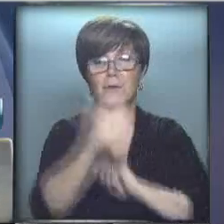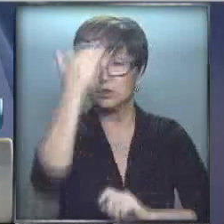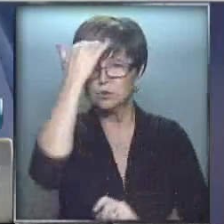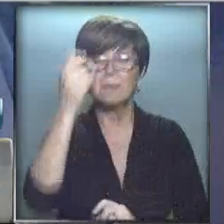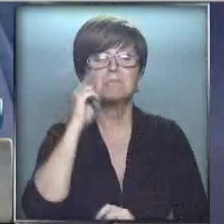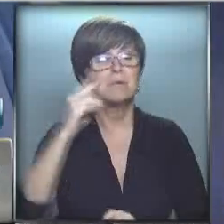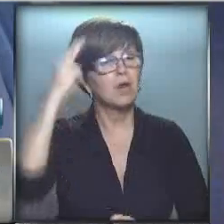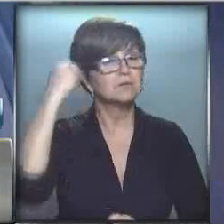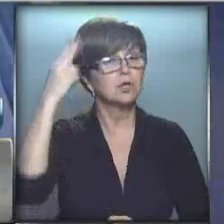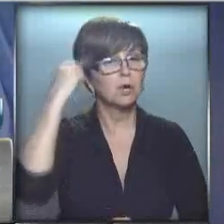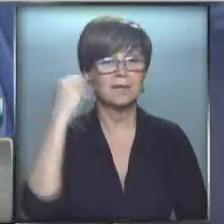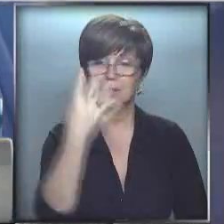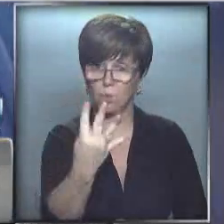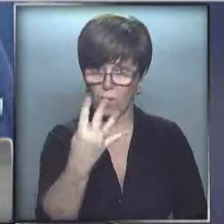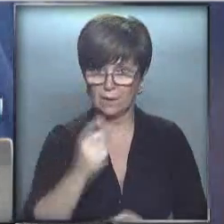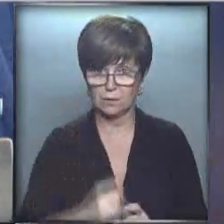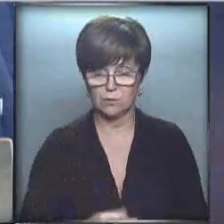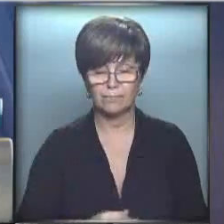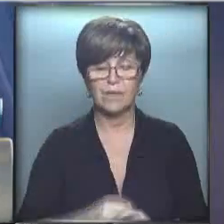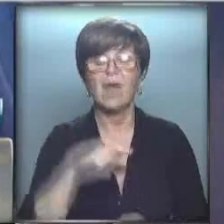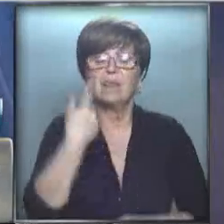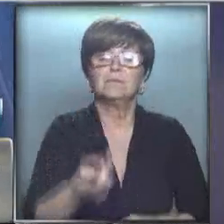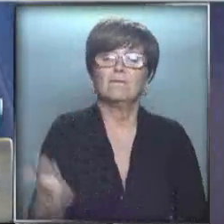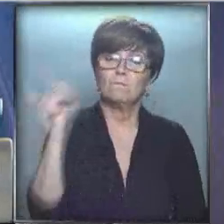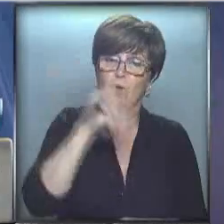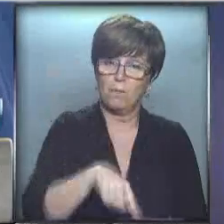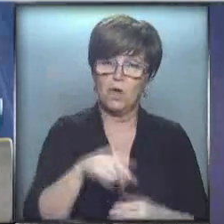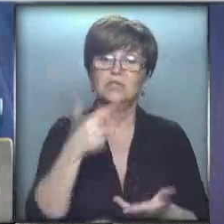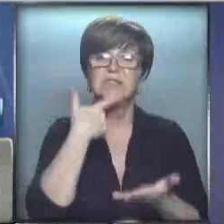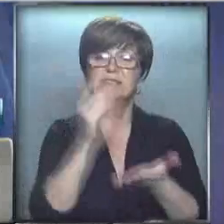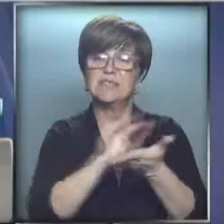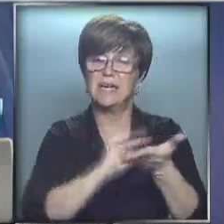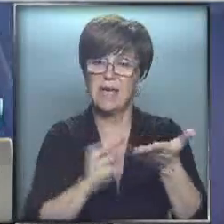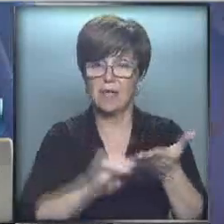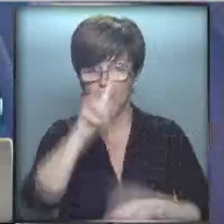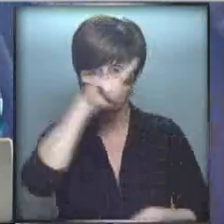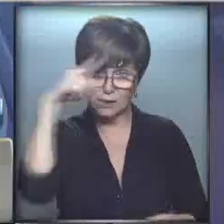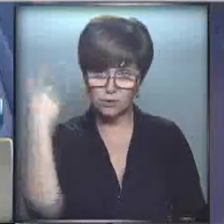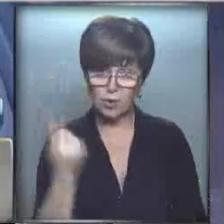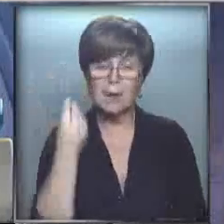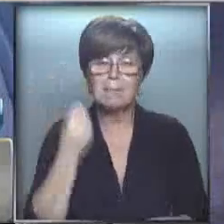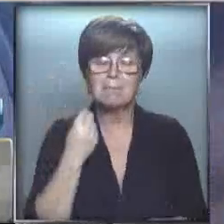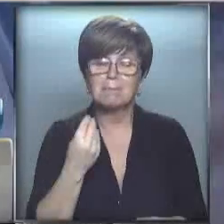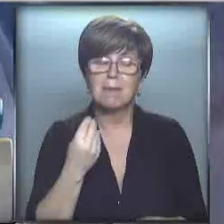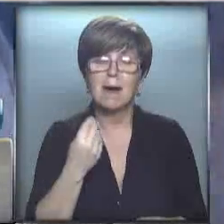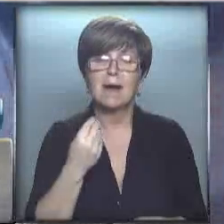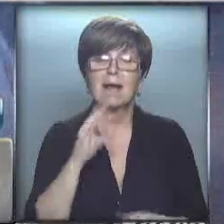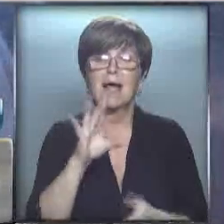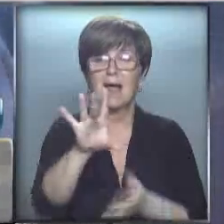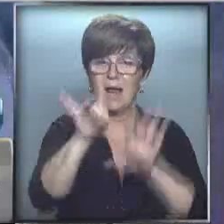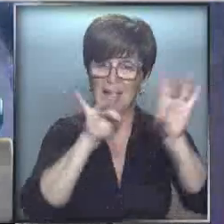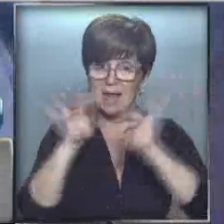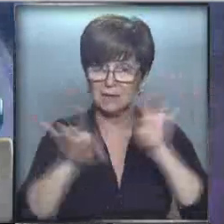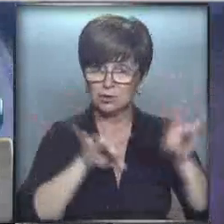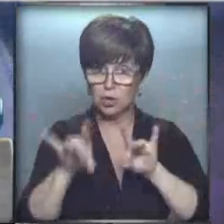de 1994. Luego volvió al Senado Nacional para ser electo a partir de